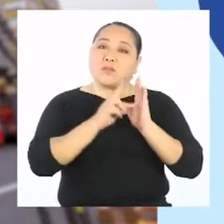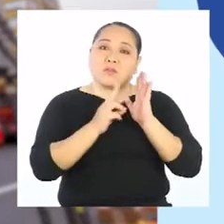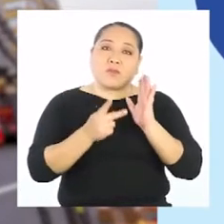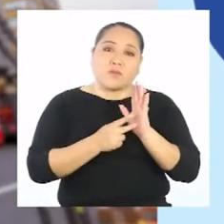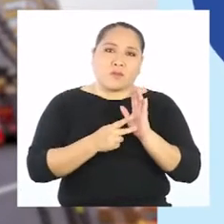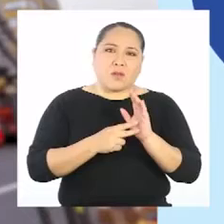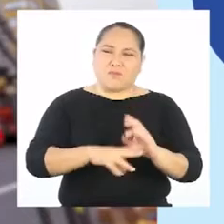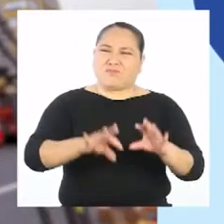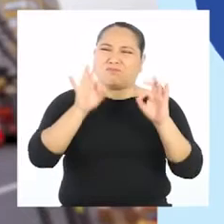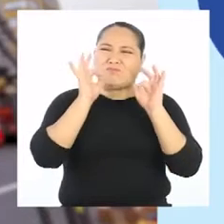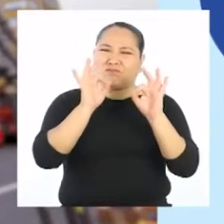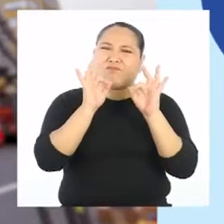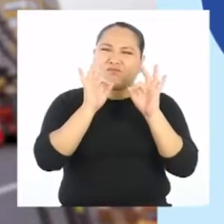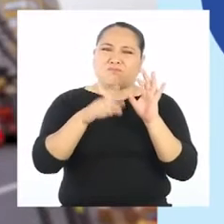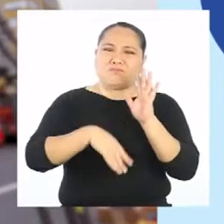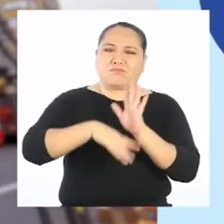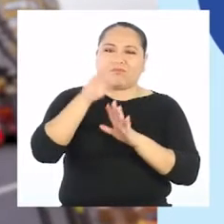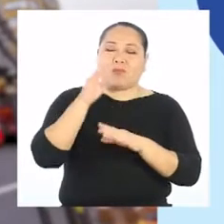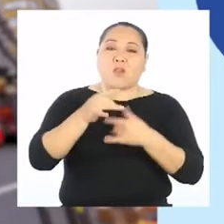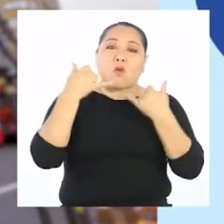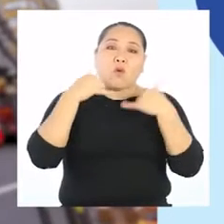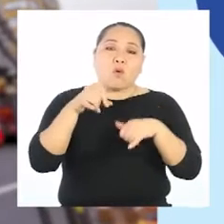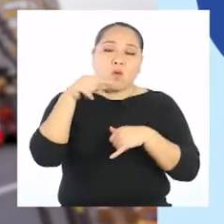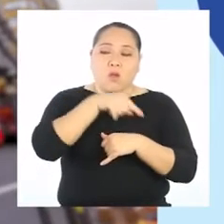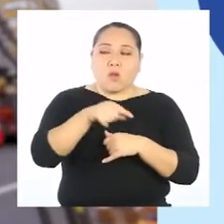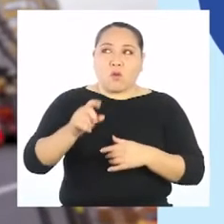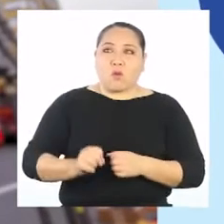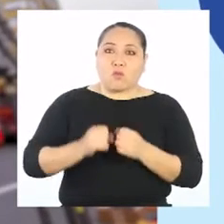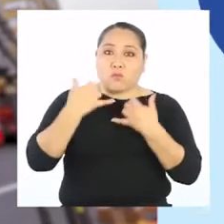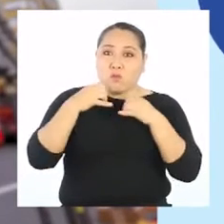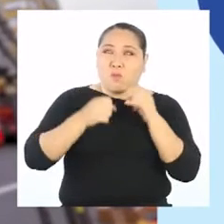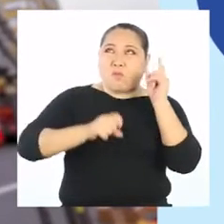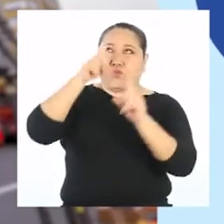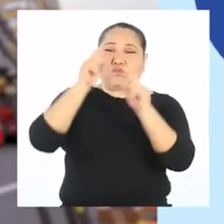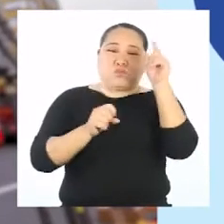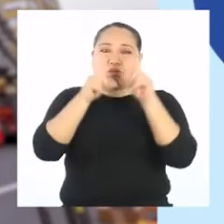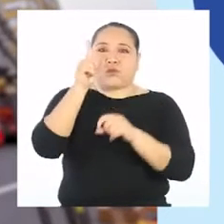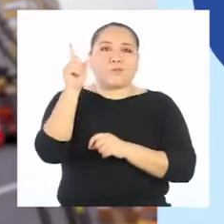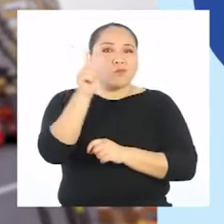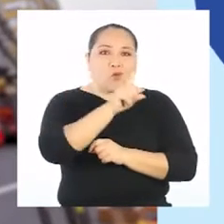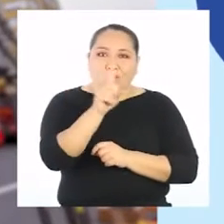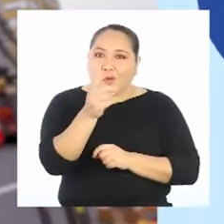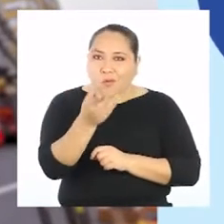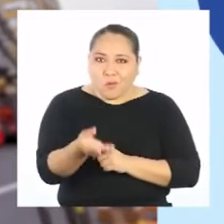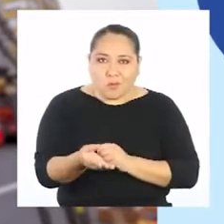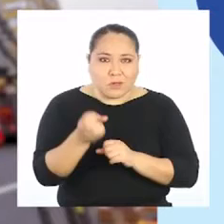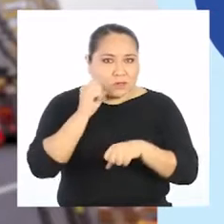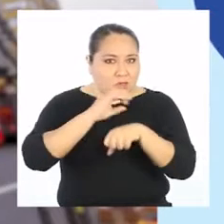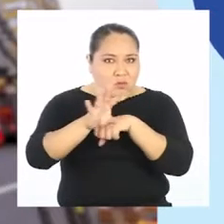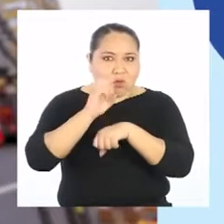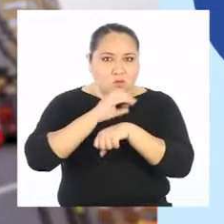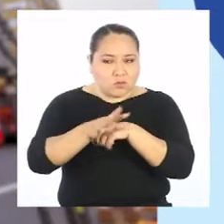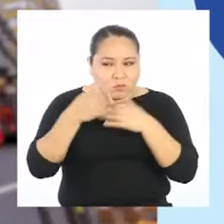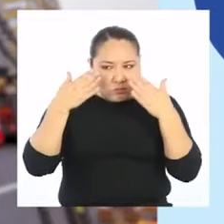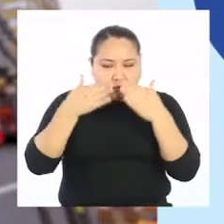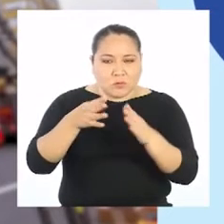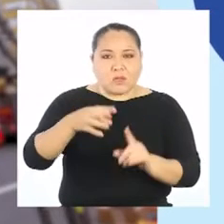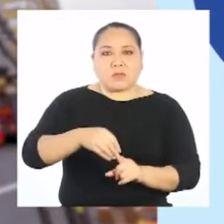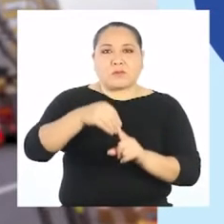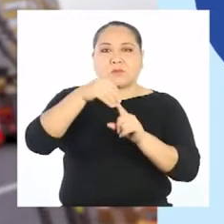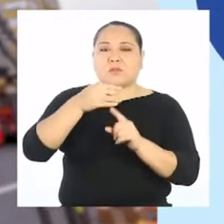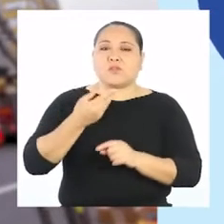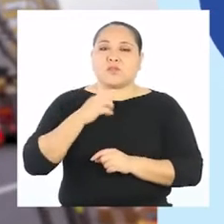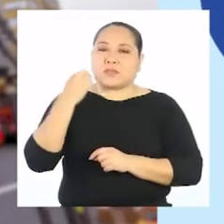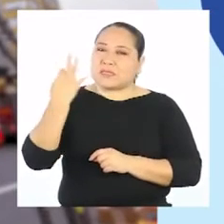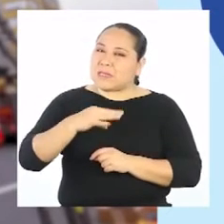lo cual significa que es un alto riesgo jugar con estos fuegos pirotécnicos. No lo hagas, es la recomendación